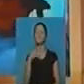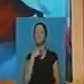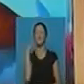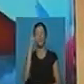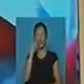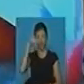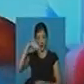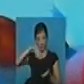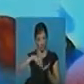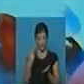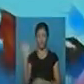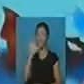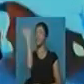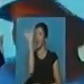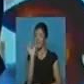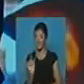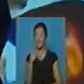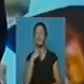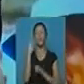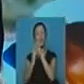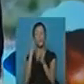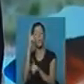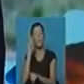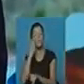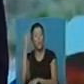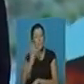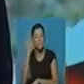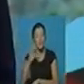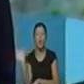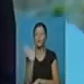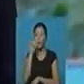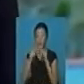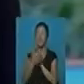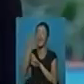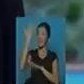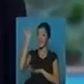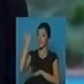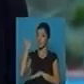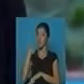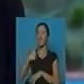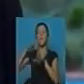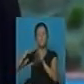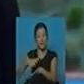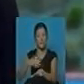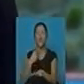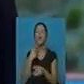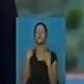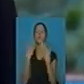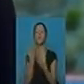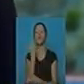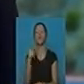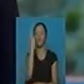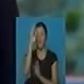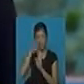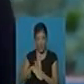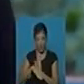Buenos Aires y para todo el país que quiero mandar un saludo especial a todos los que ayer salieron una vez más a decir ni una menos en toda la Argentina.